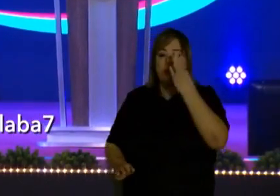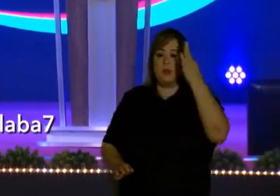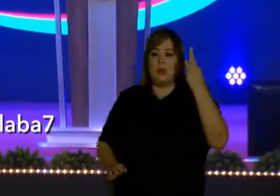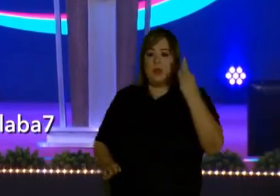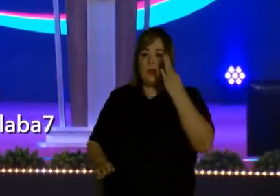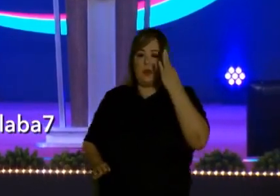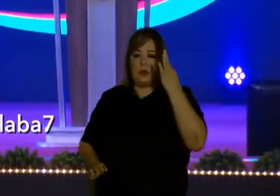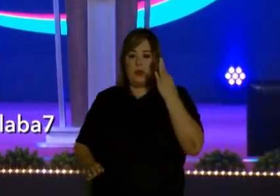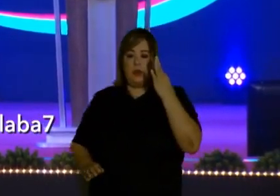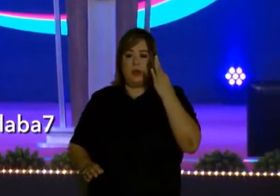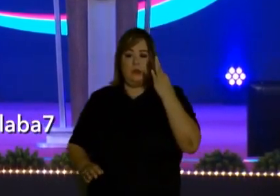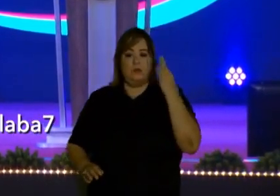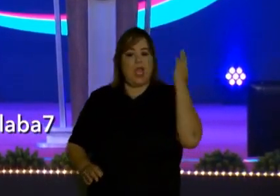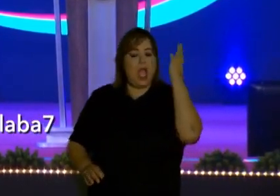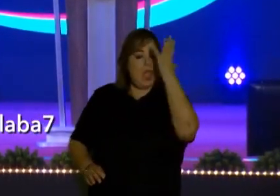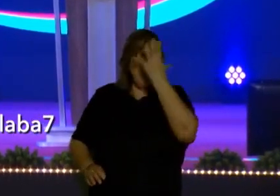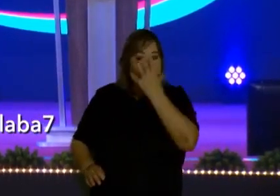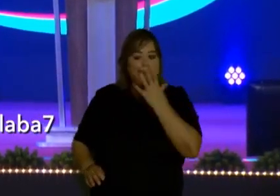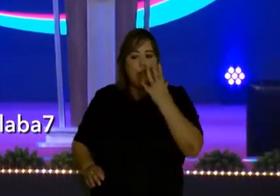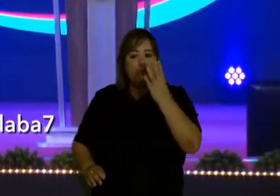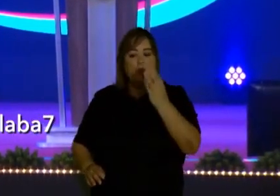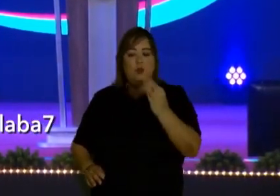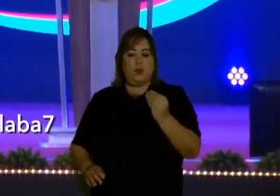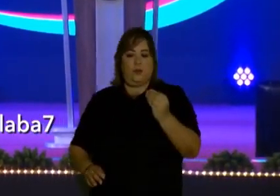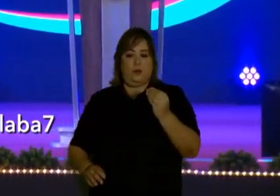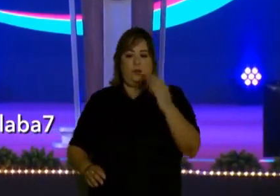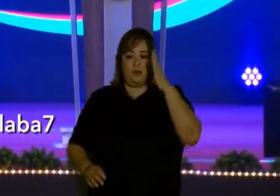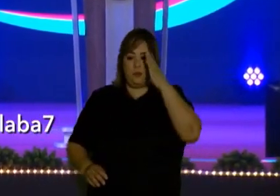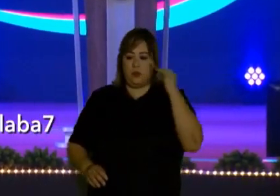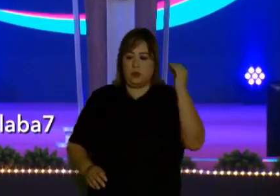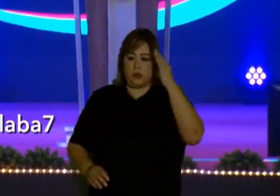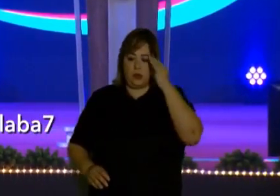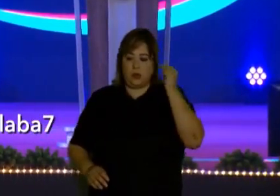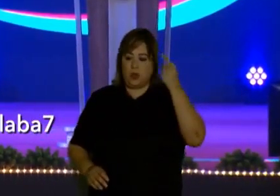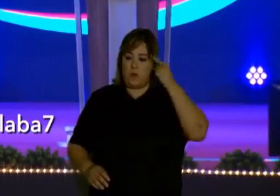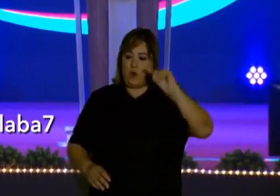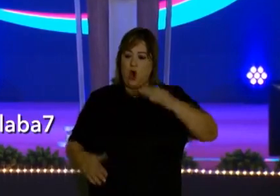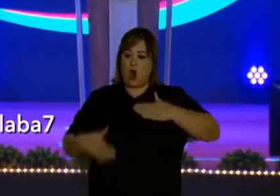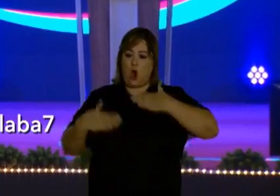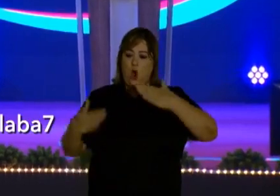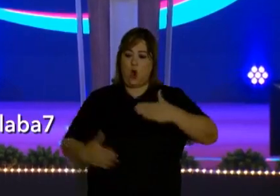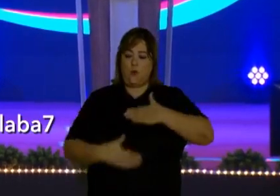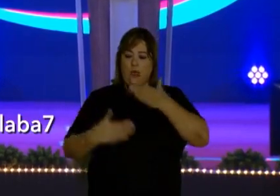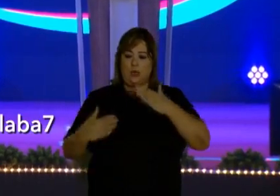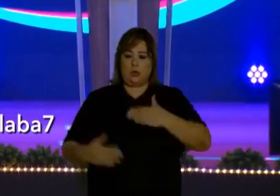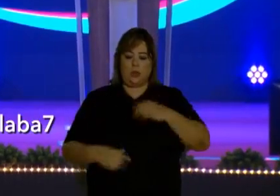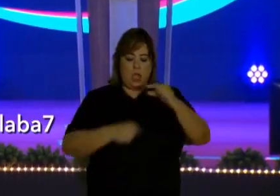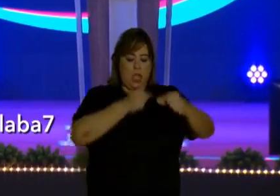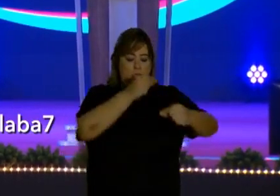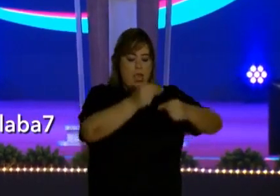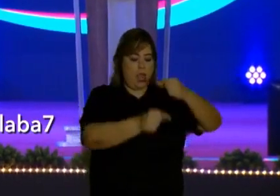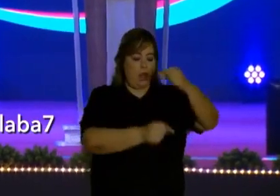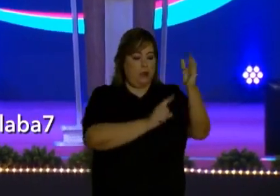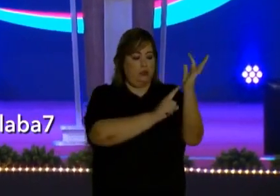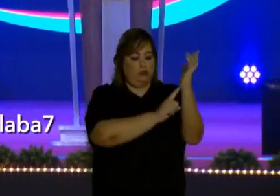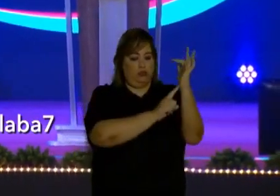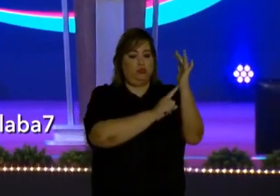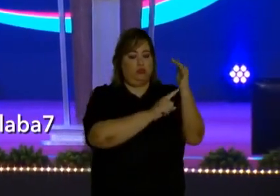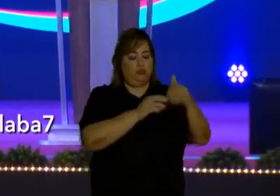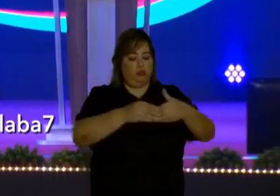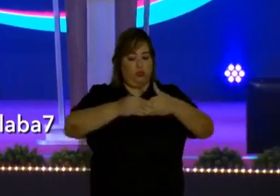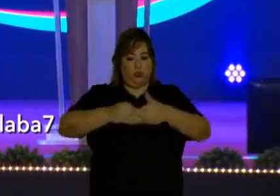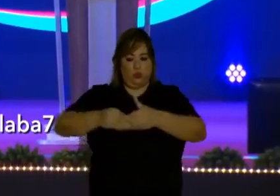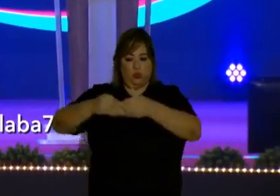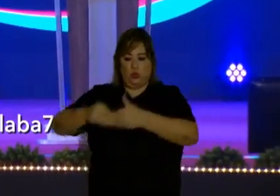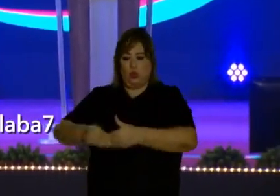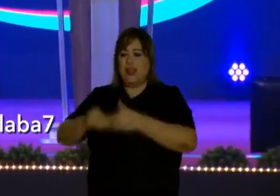cosa, vénganlo todos, así uno se ayuda y el otro, así es. Fue tremendo el viernes. Yo felicito a nuestros jóvenes, yo felicito a nuestros